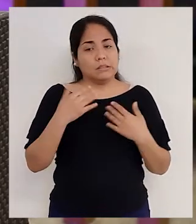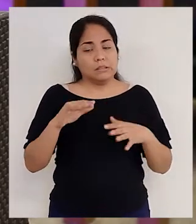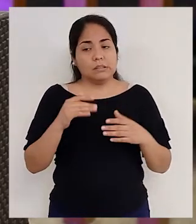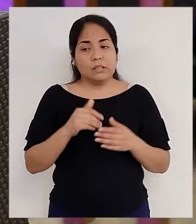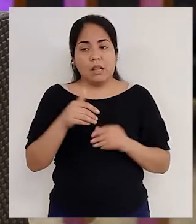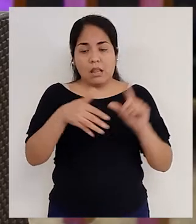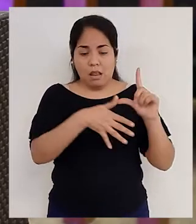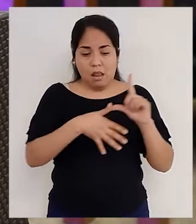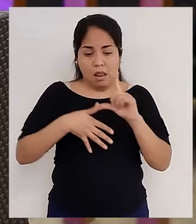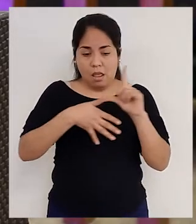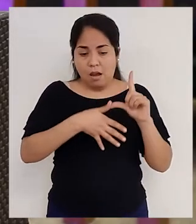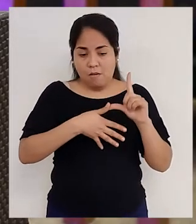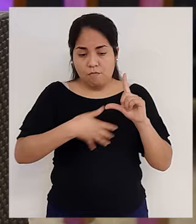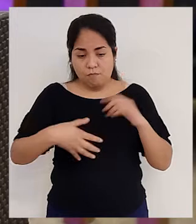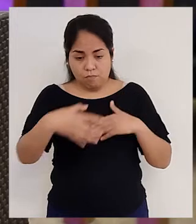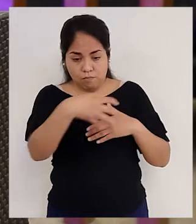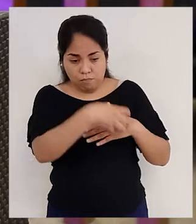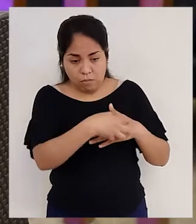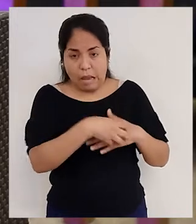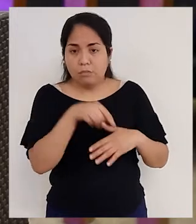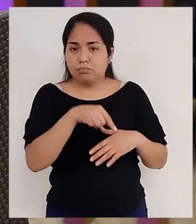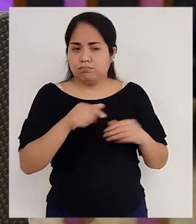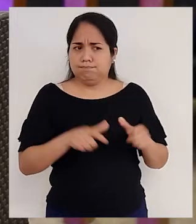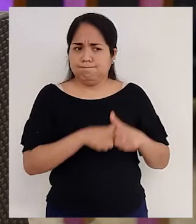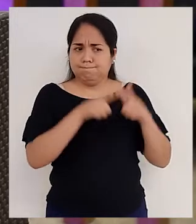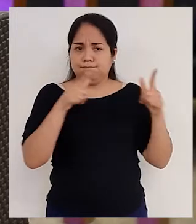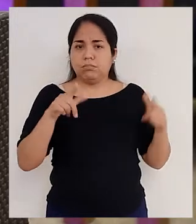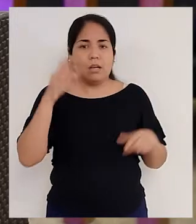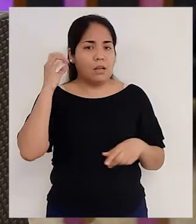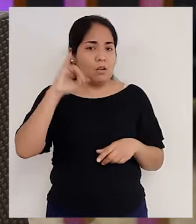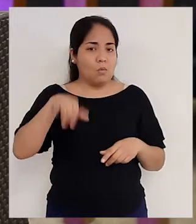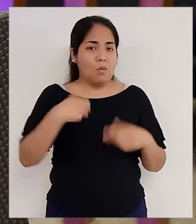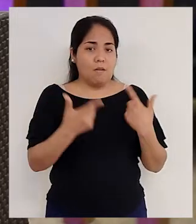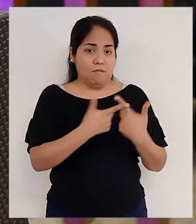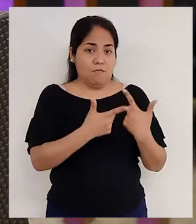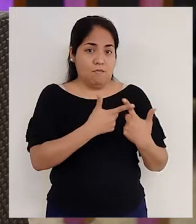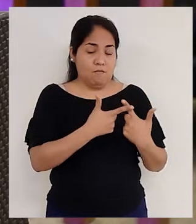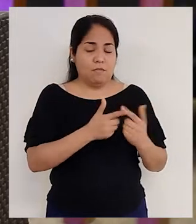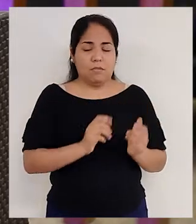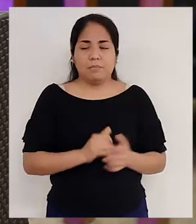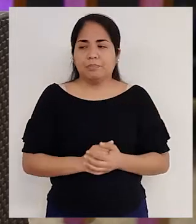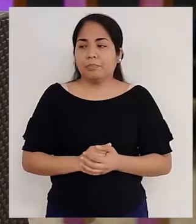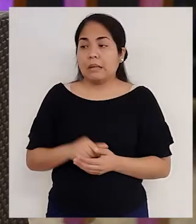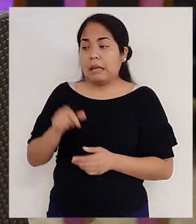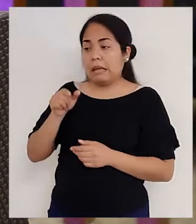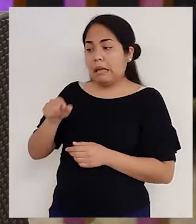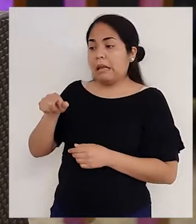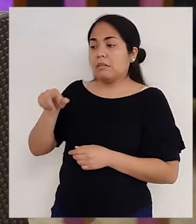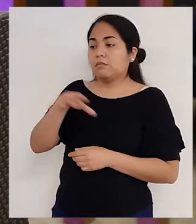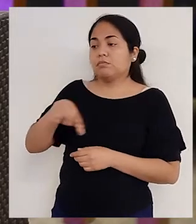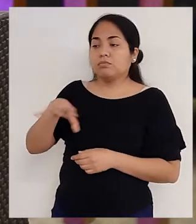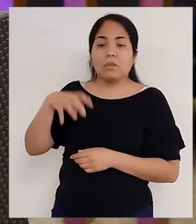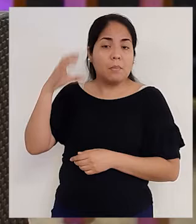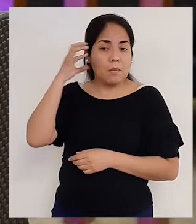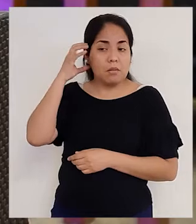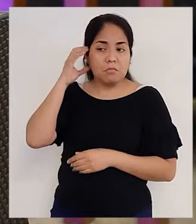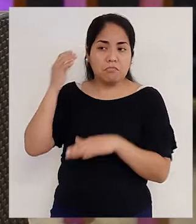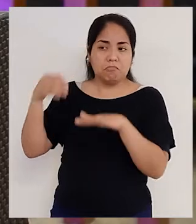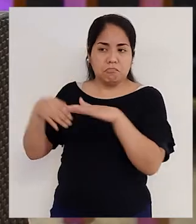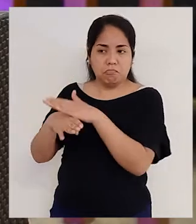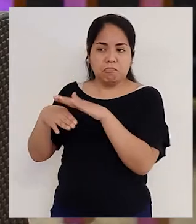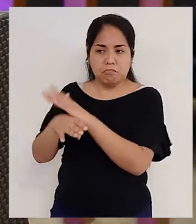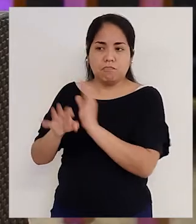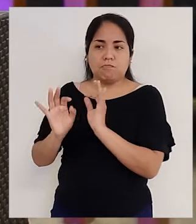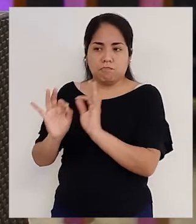segundo en Latinoamérica. Pero ambos tienen realidades diferentes. En este caso, Miraflores está catalogado como una